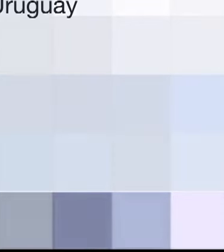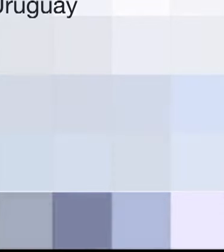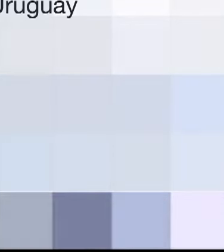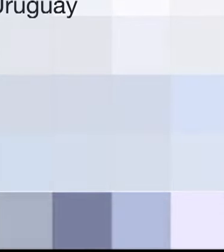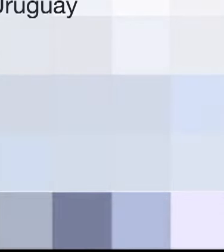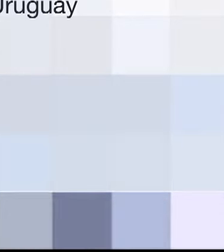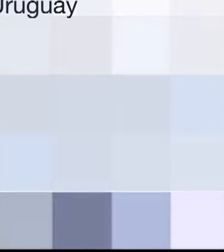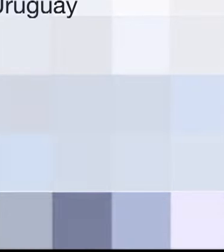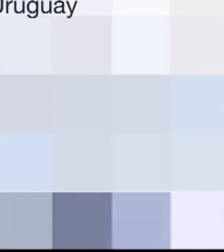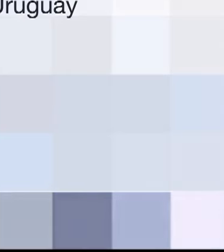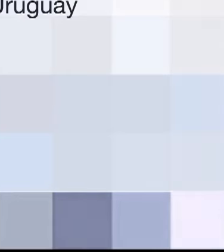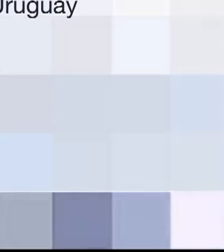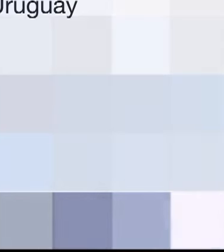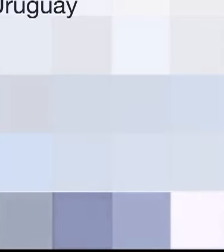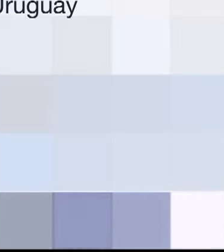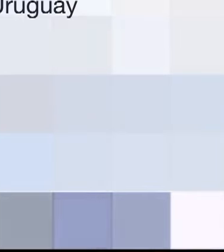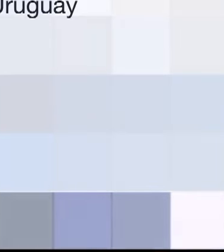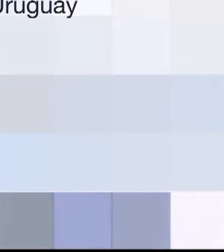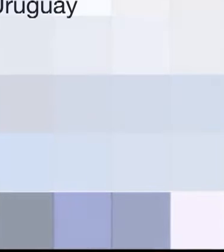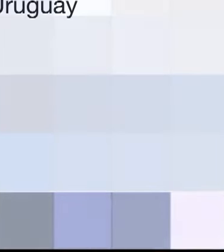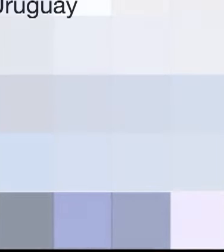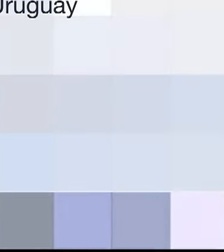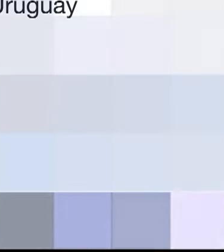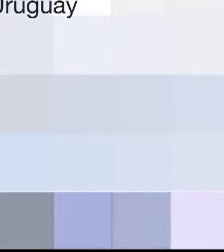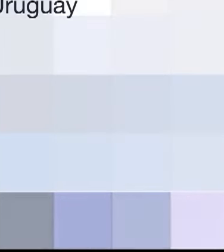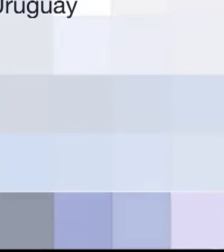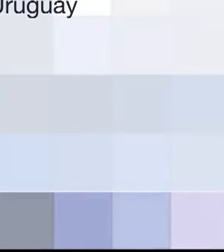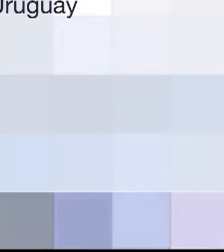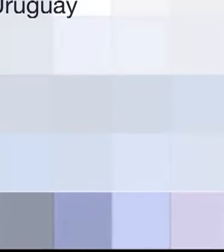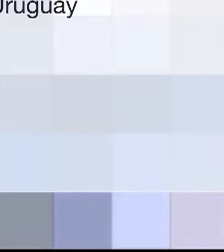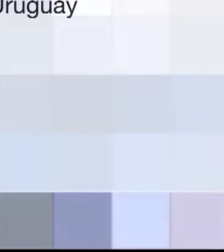holocausto mensaje del presidente de la república tabare